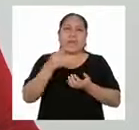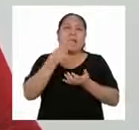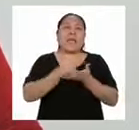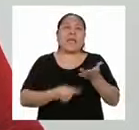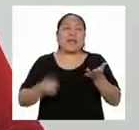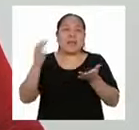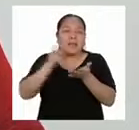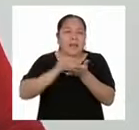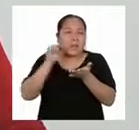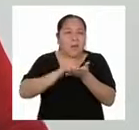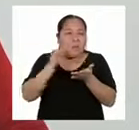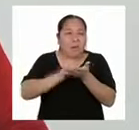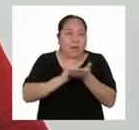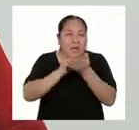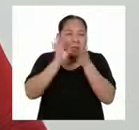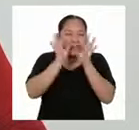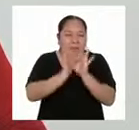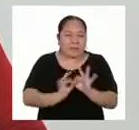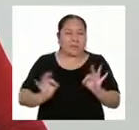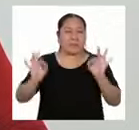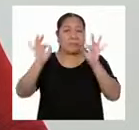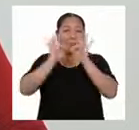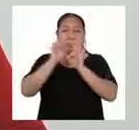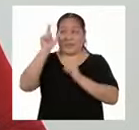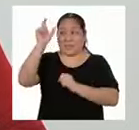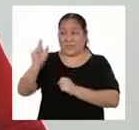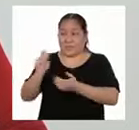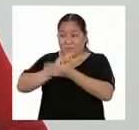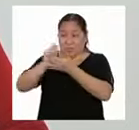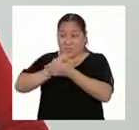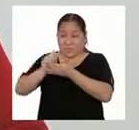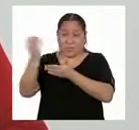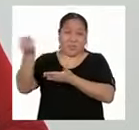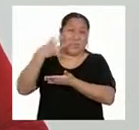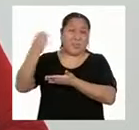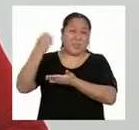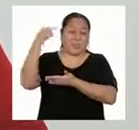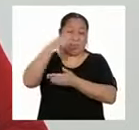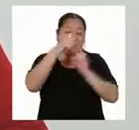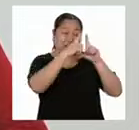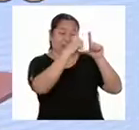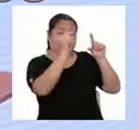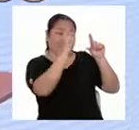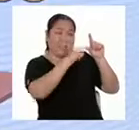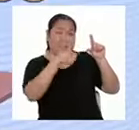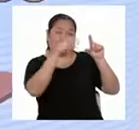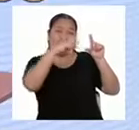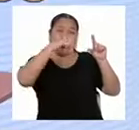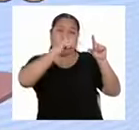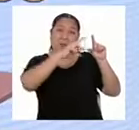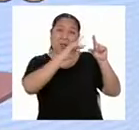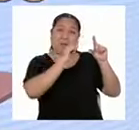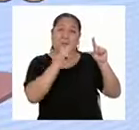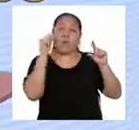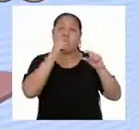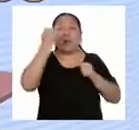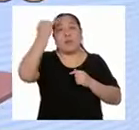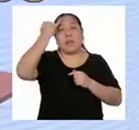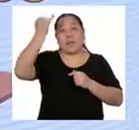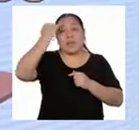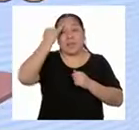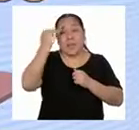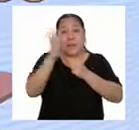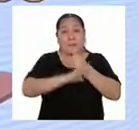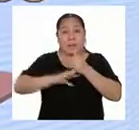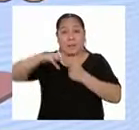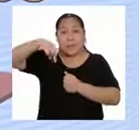más importante que el autor nos dice en este párrafo? ¿La idea principal abarca